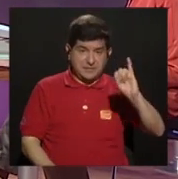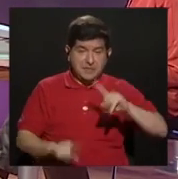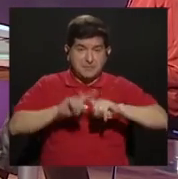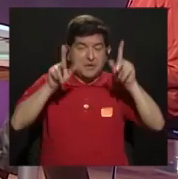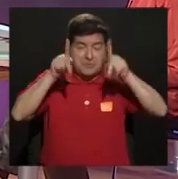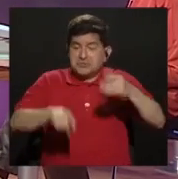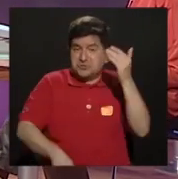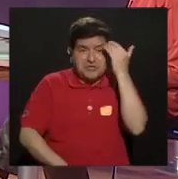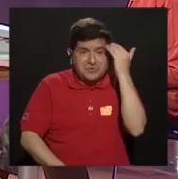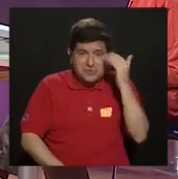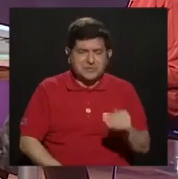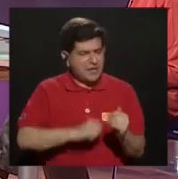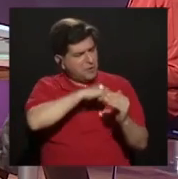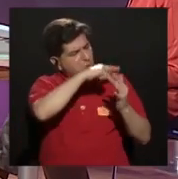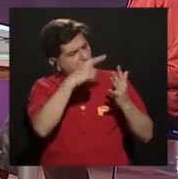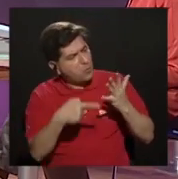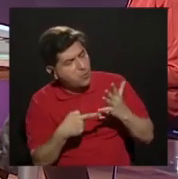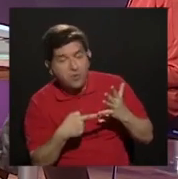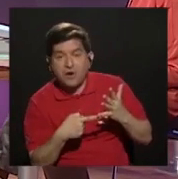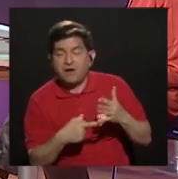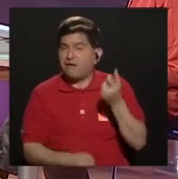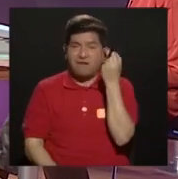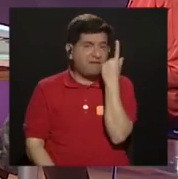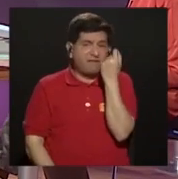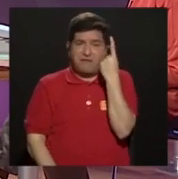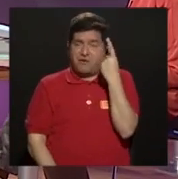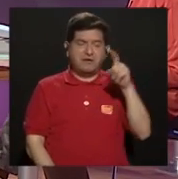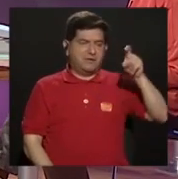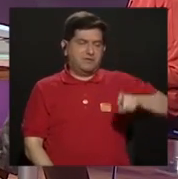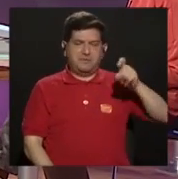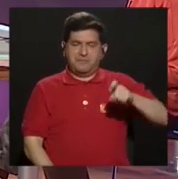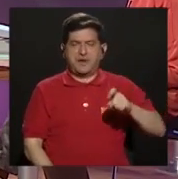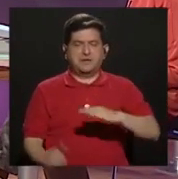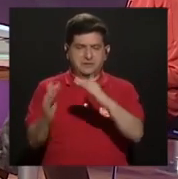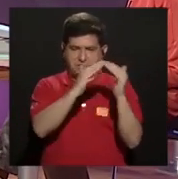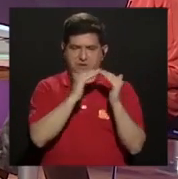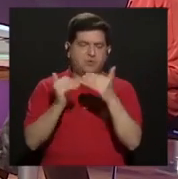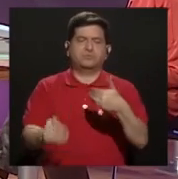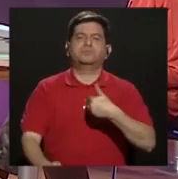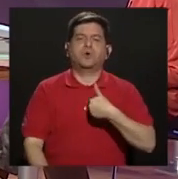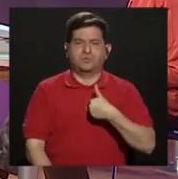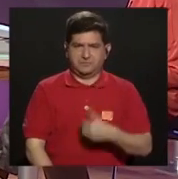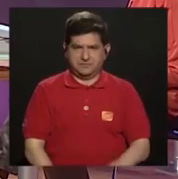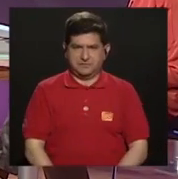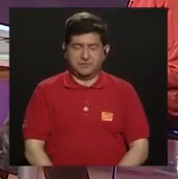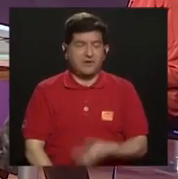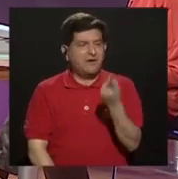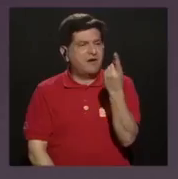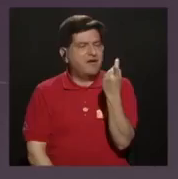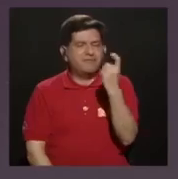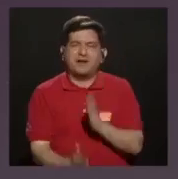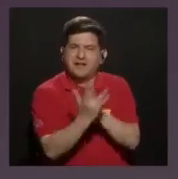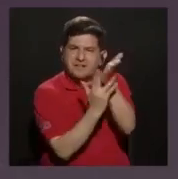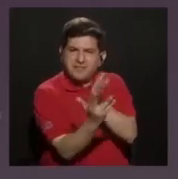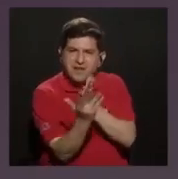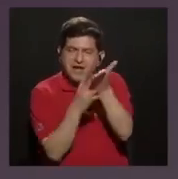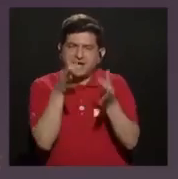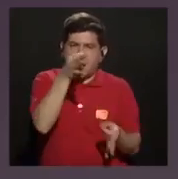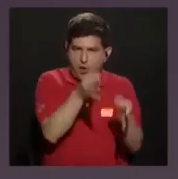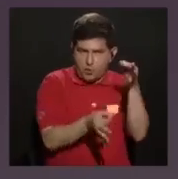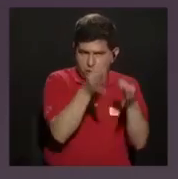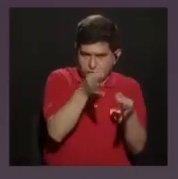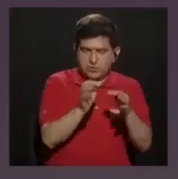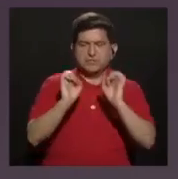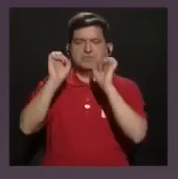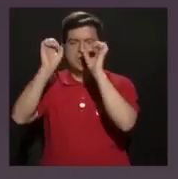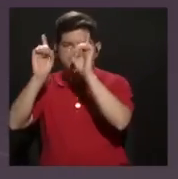tiene claro y al no tener claro, pues no entiende las necesidades de nuestra población, que es esta falta de acceso a la justicia, a